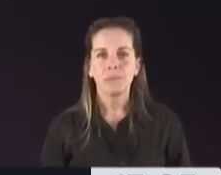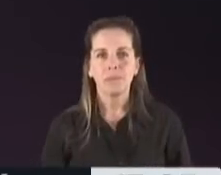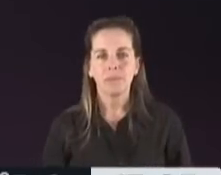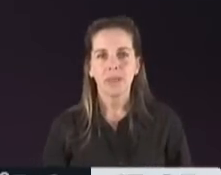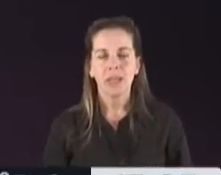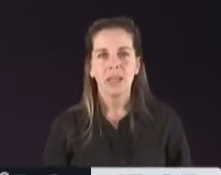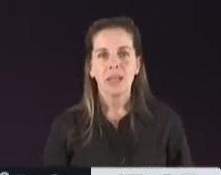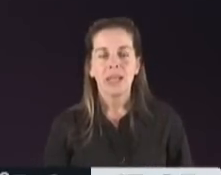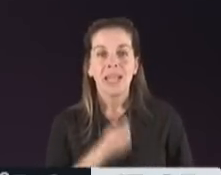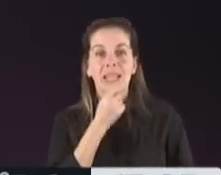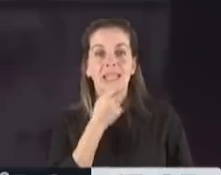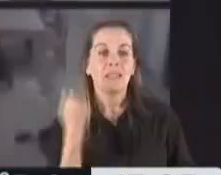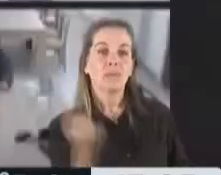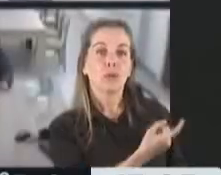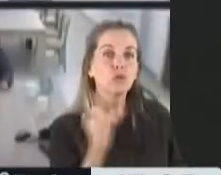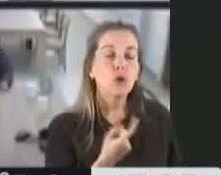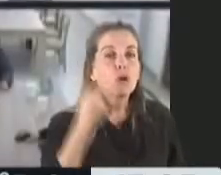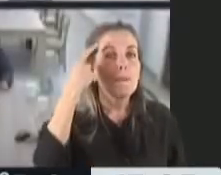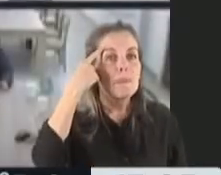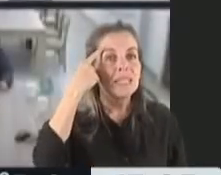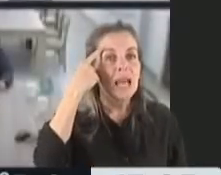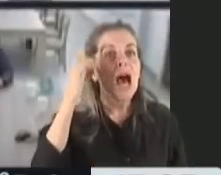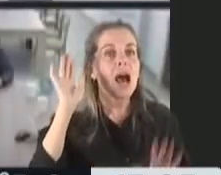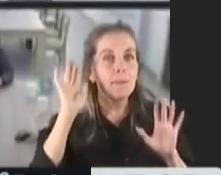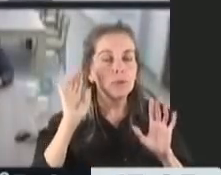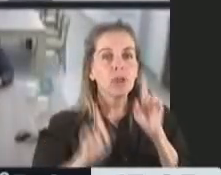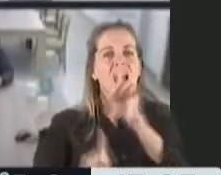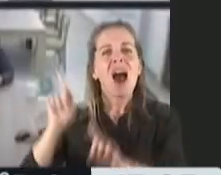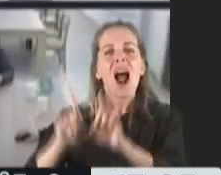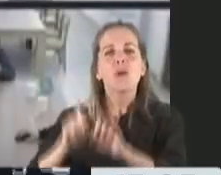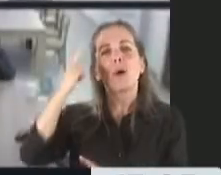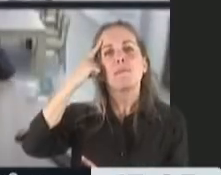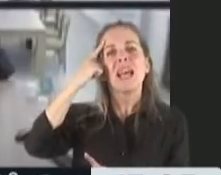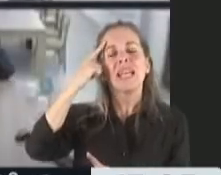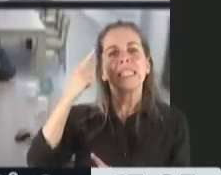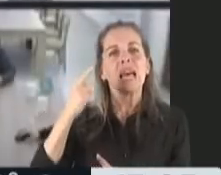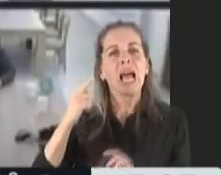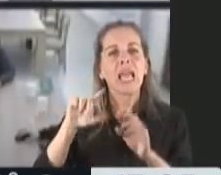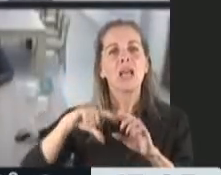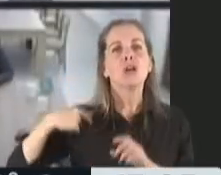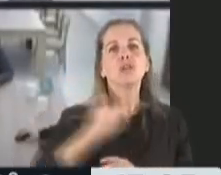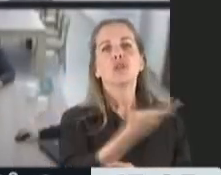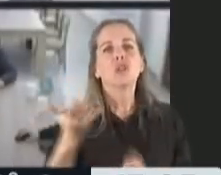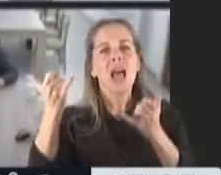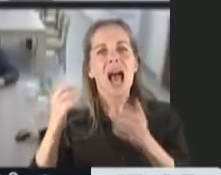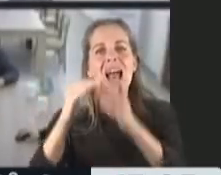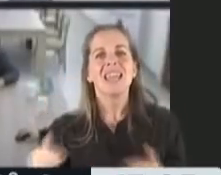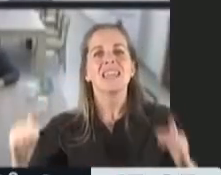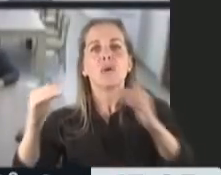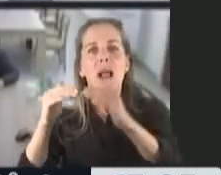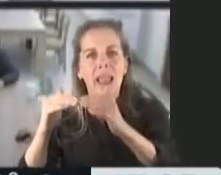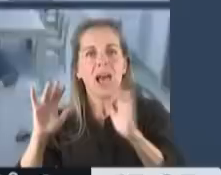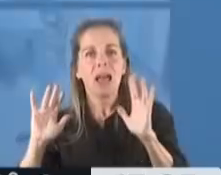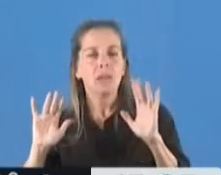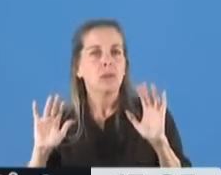Si nosotros realmente creemos, si algunos creen que vivimos en una sociedad justa, y bueno, yo siento que están muy equivocados,